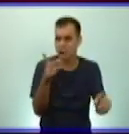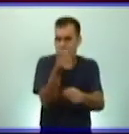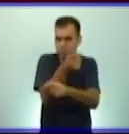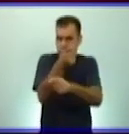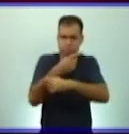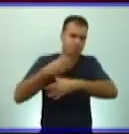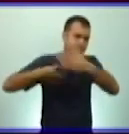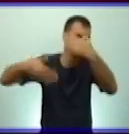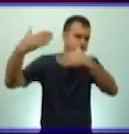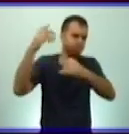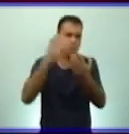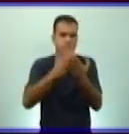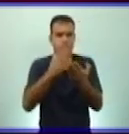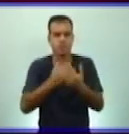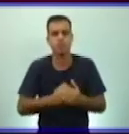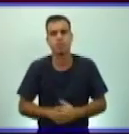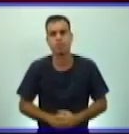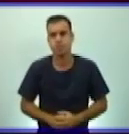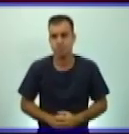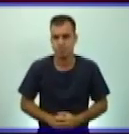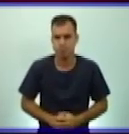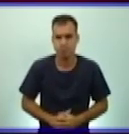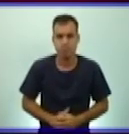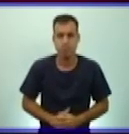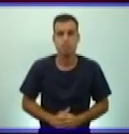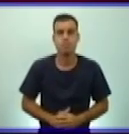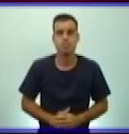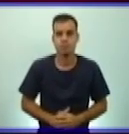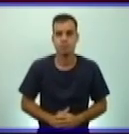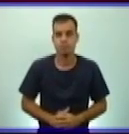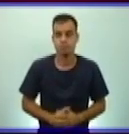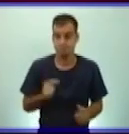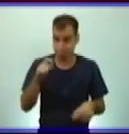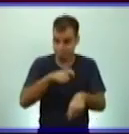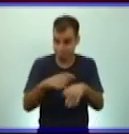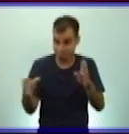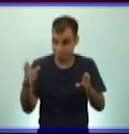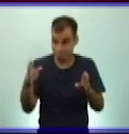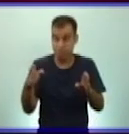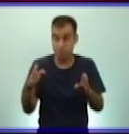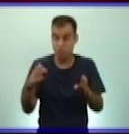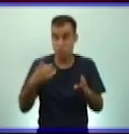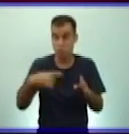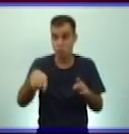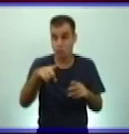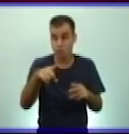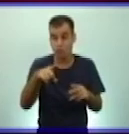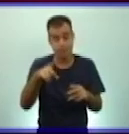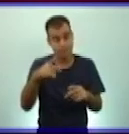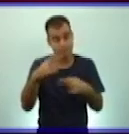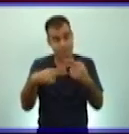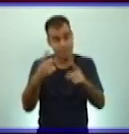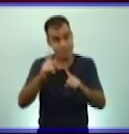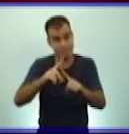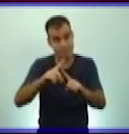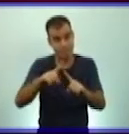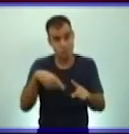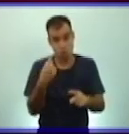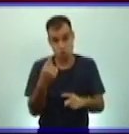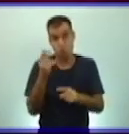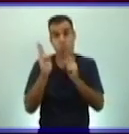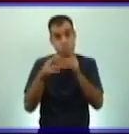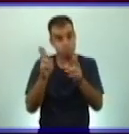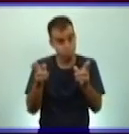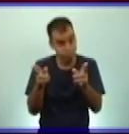impartidos por los profesores, por lo que en este tiempo, además de hacer las tareas que les he